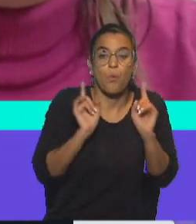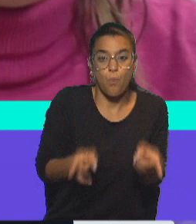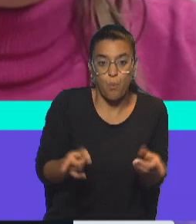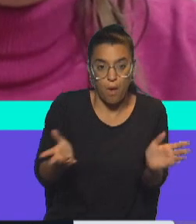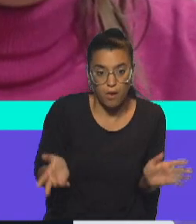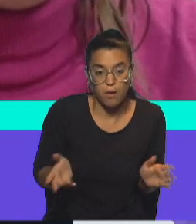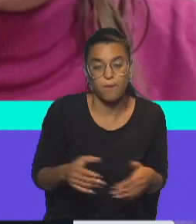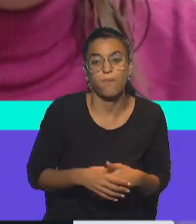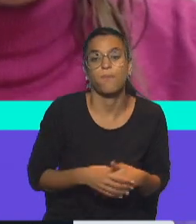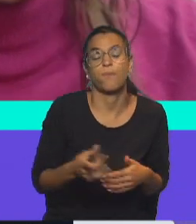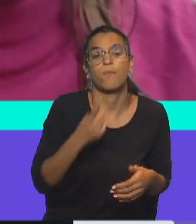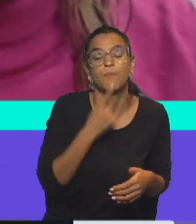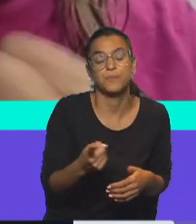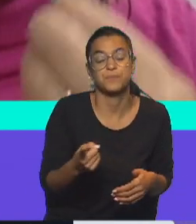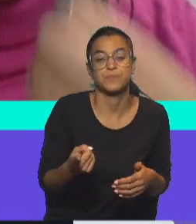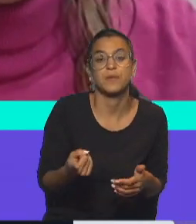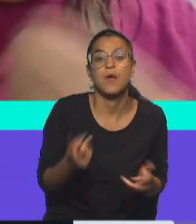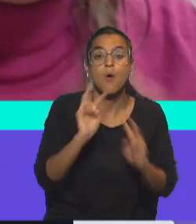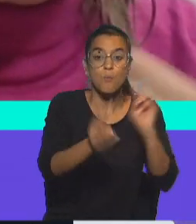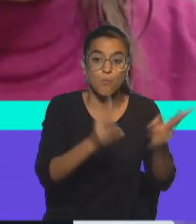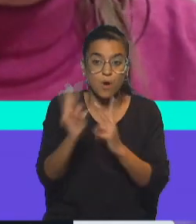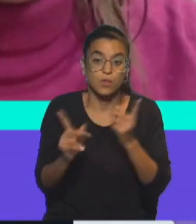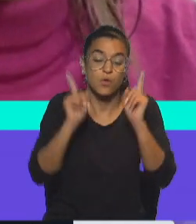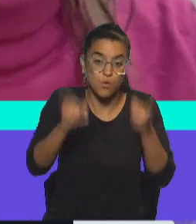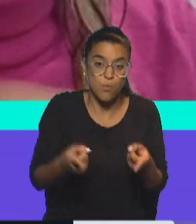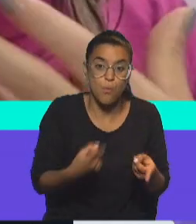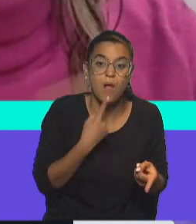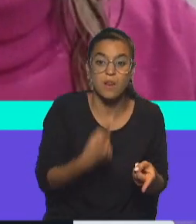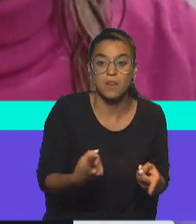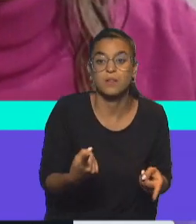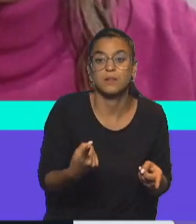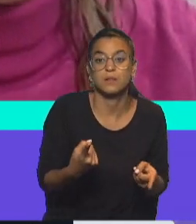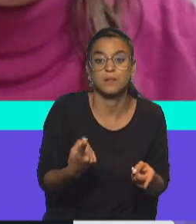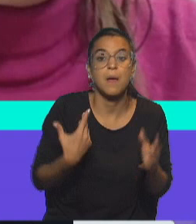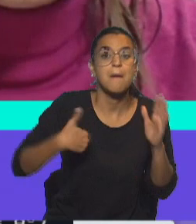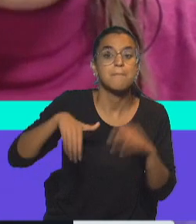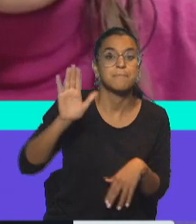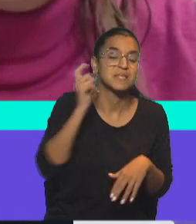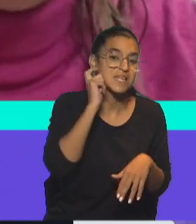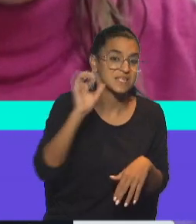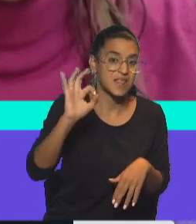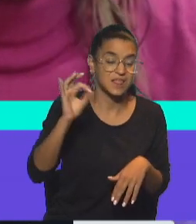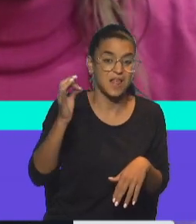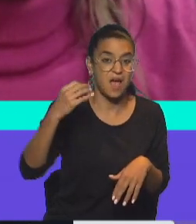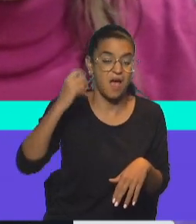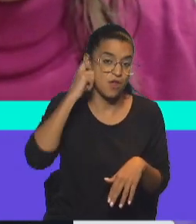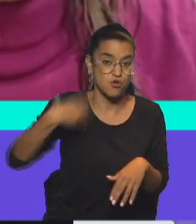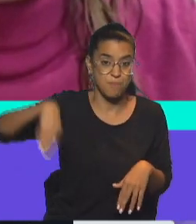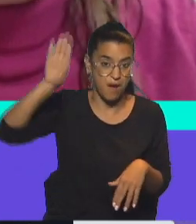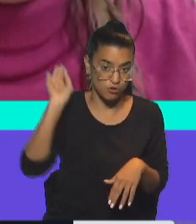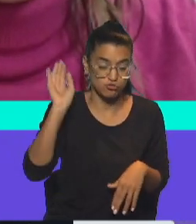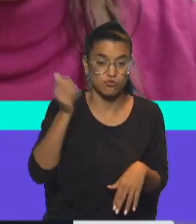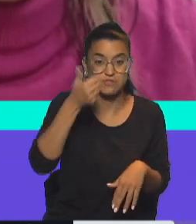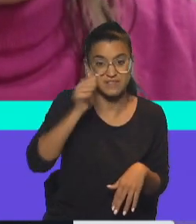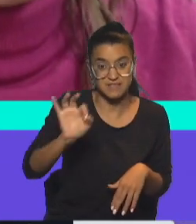igualmente los fallecidos siguen siendo predominantemente los mayores de 60 años, pero